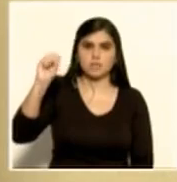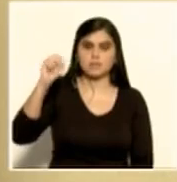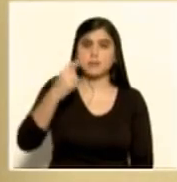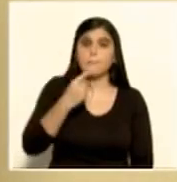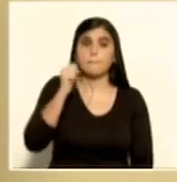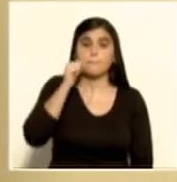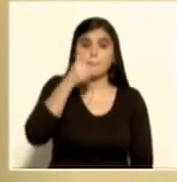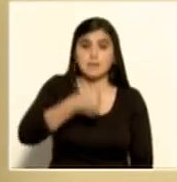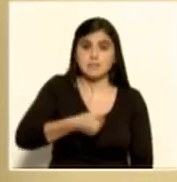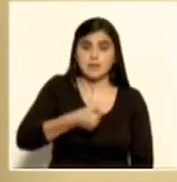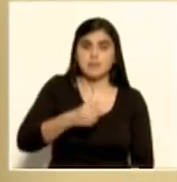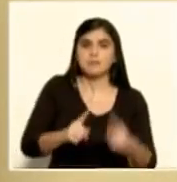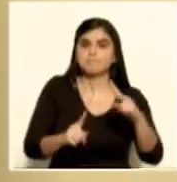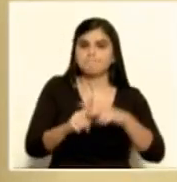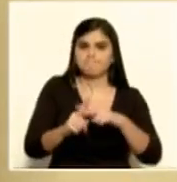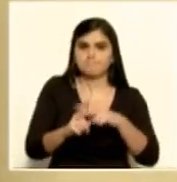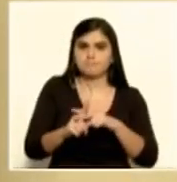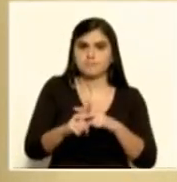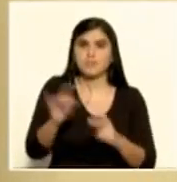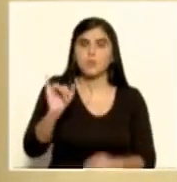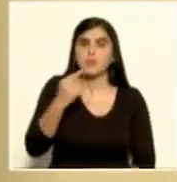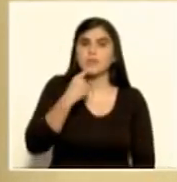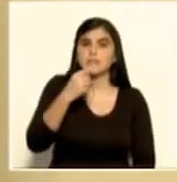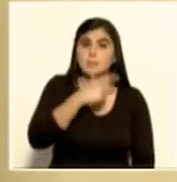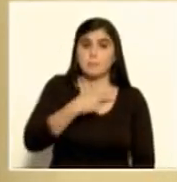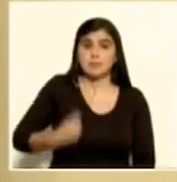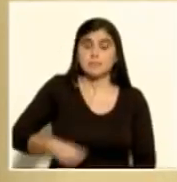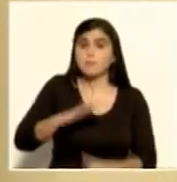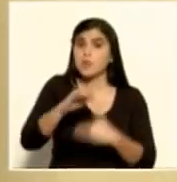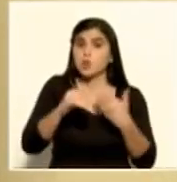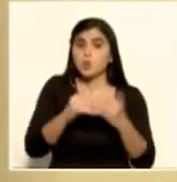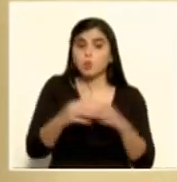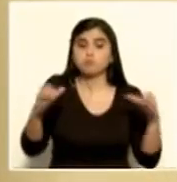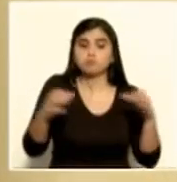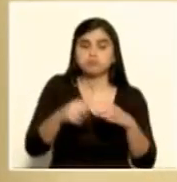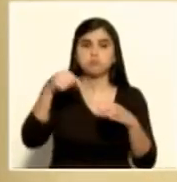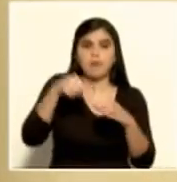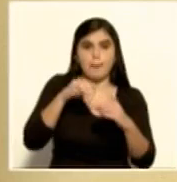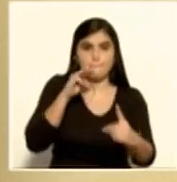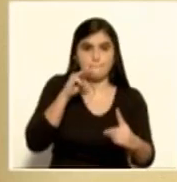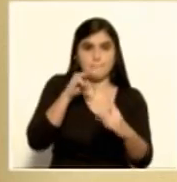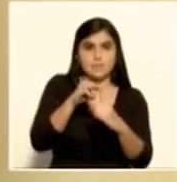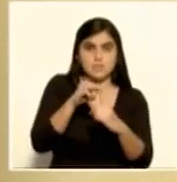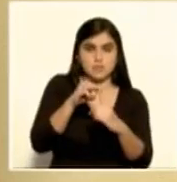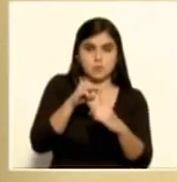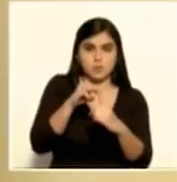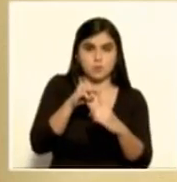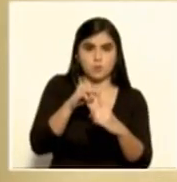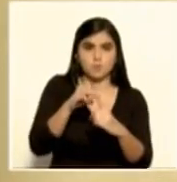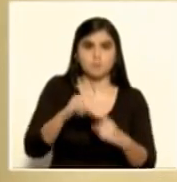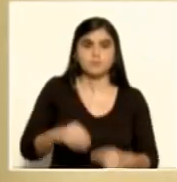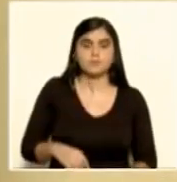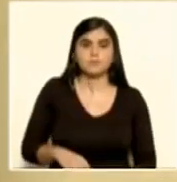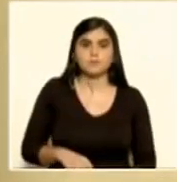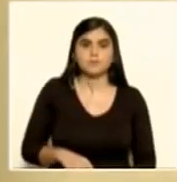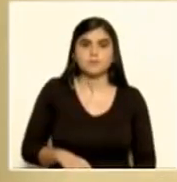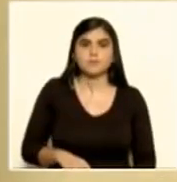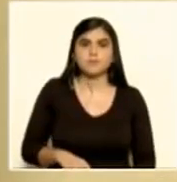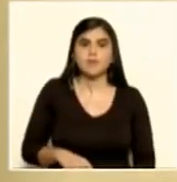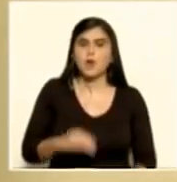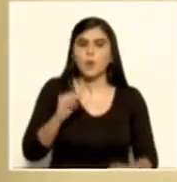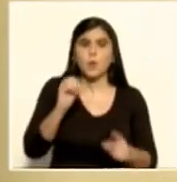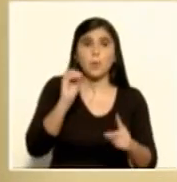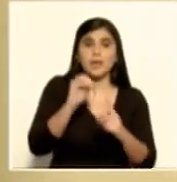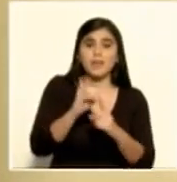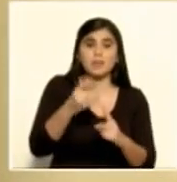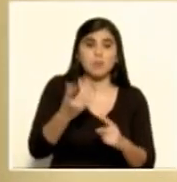presidente, todos somos parte de esta misión, todos y todas, y el hecho de no movilizarnos en estos